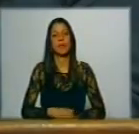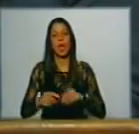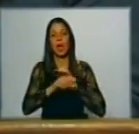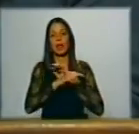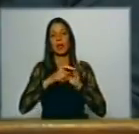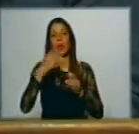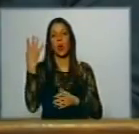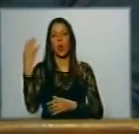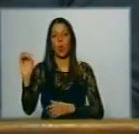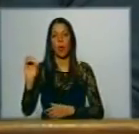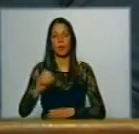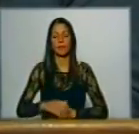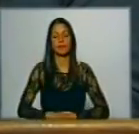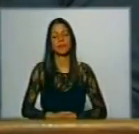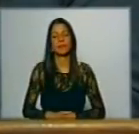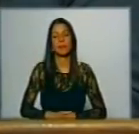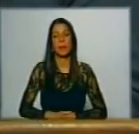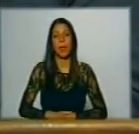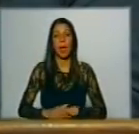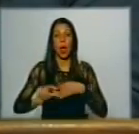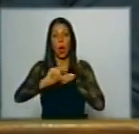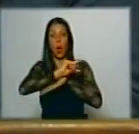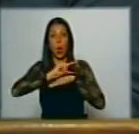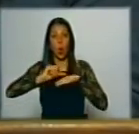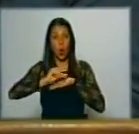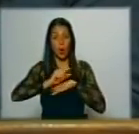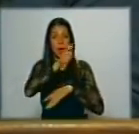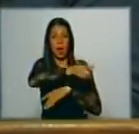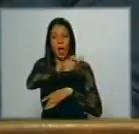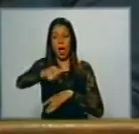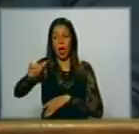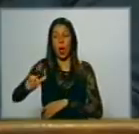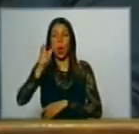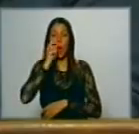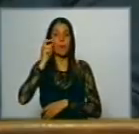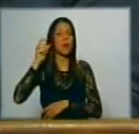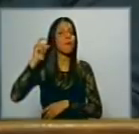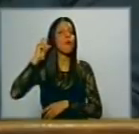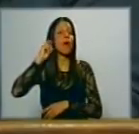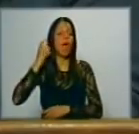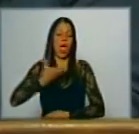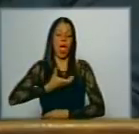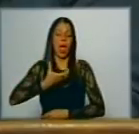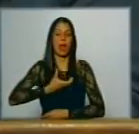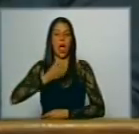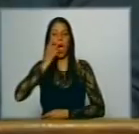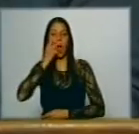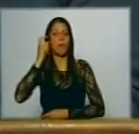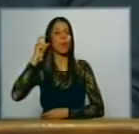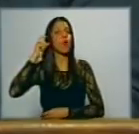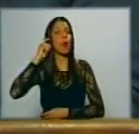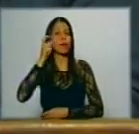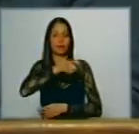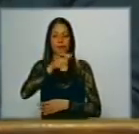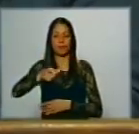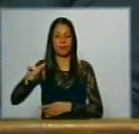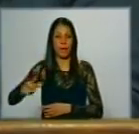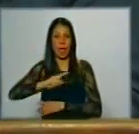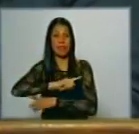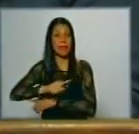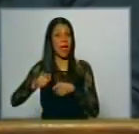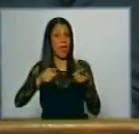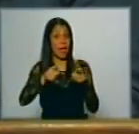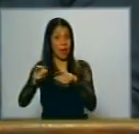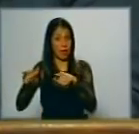Artículo 40. Las gobernadoras, gobernadores, alcaldesas y alcaldes tienen la